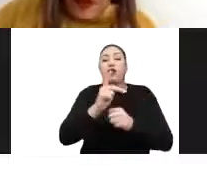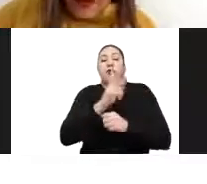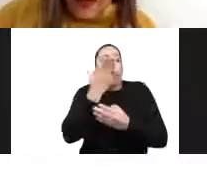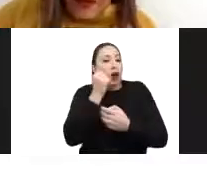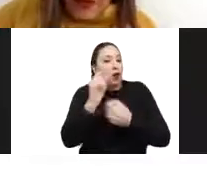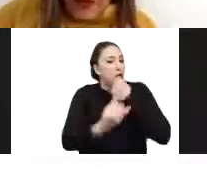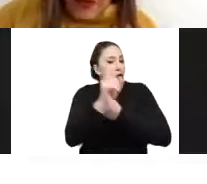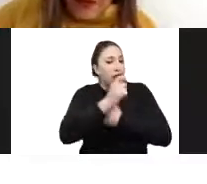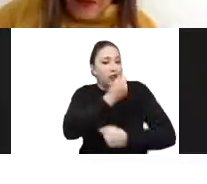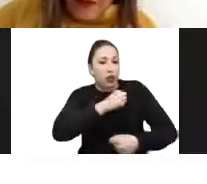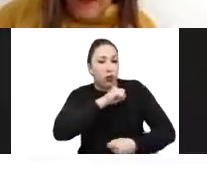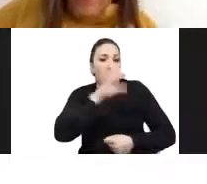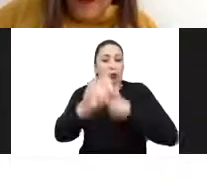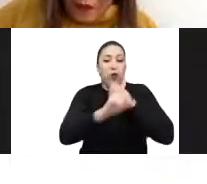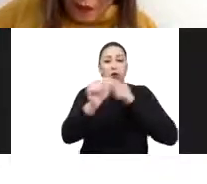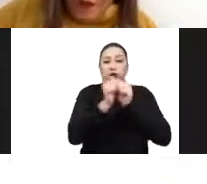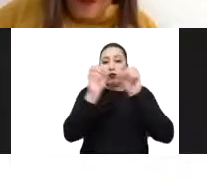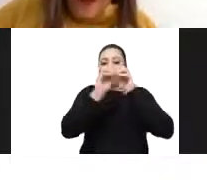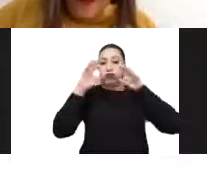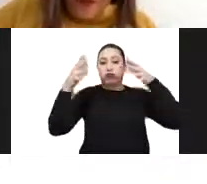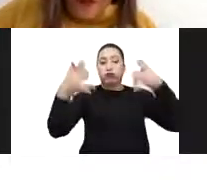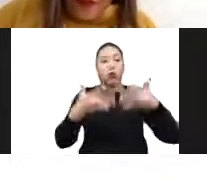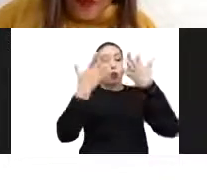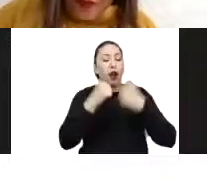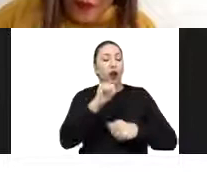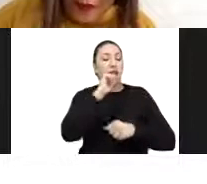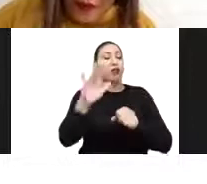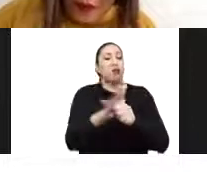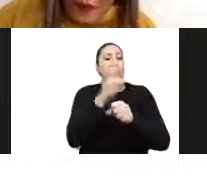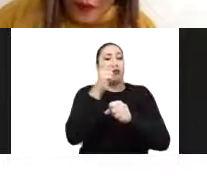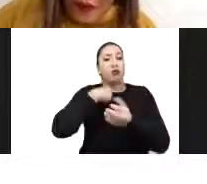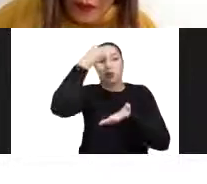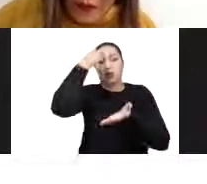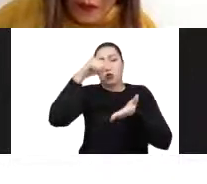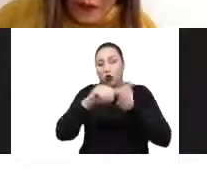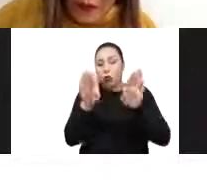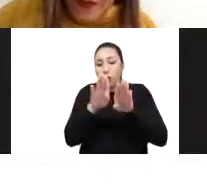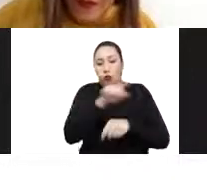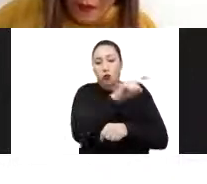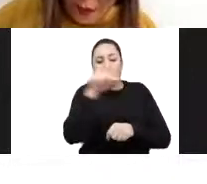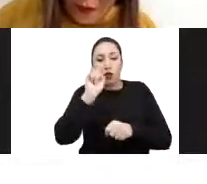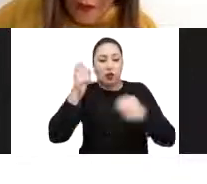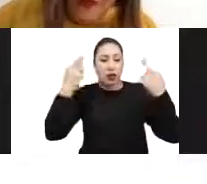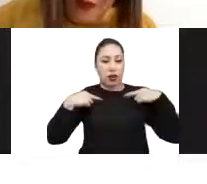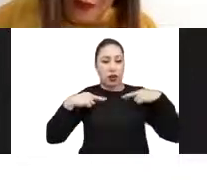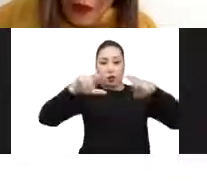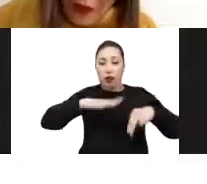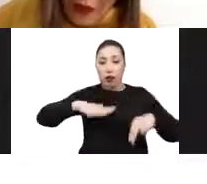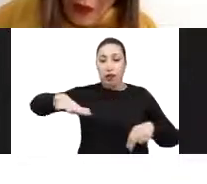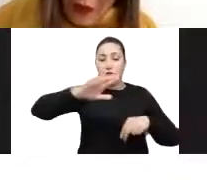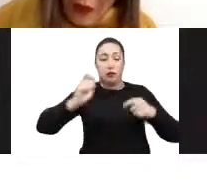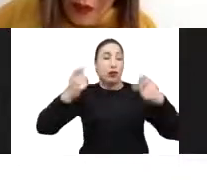en la atmósfera. Entonces, yo creo que tenemos como sociedades y como ustedes representantes de las